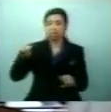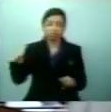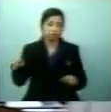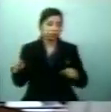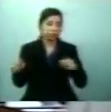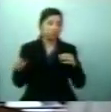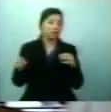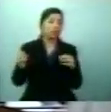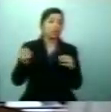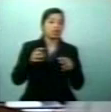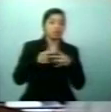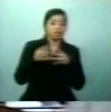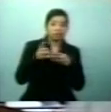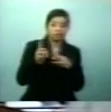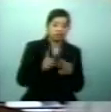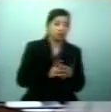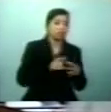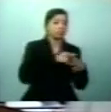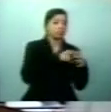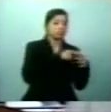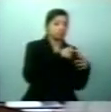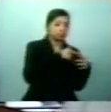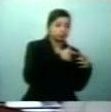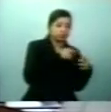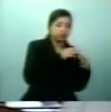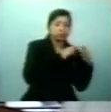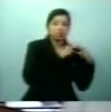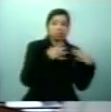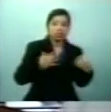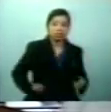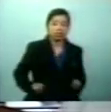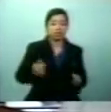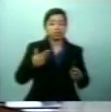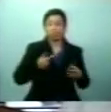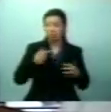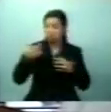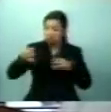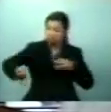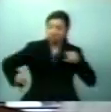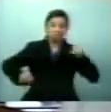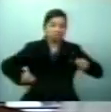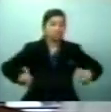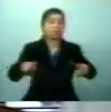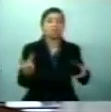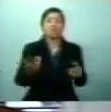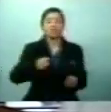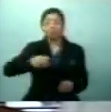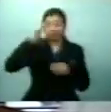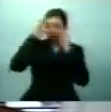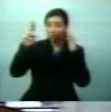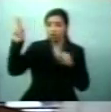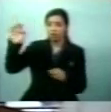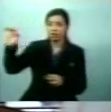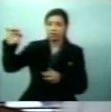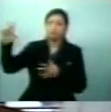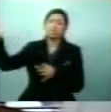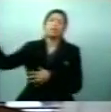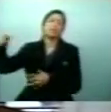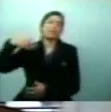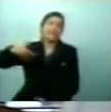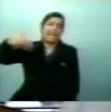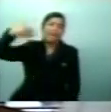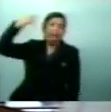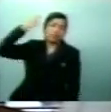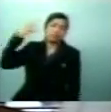enviar un especial agradecimiento a la Unión Europea, cuya cooperación nos acompaña desde hace muchos años